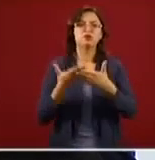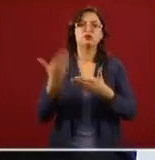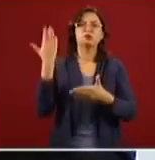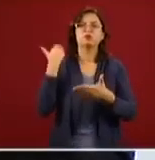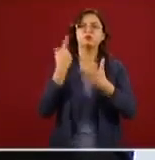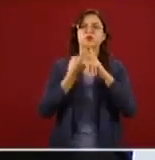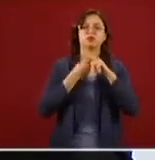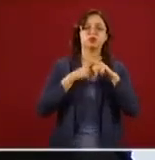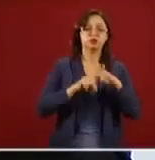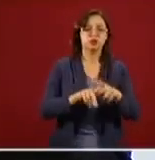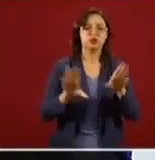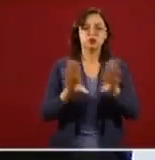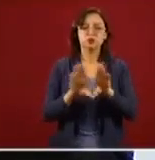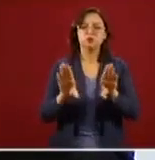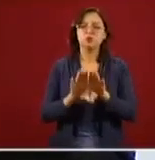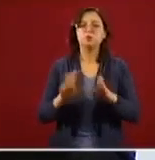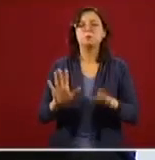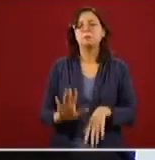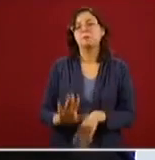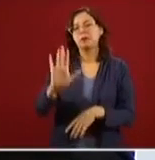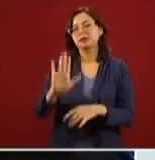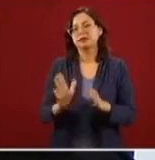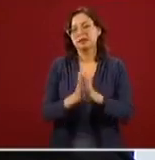Es como un primer capítulo.